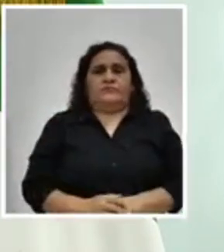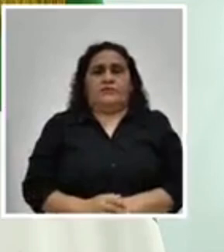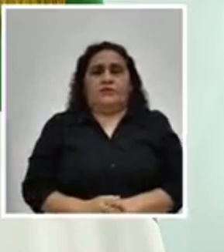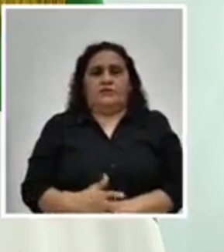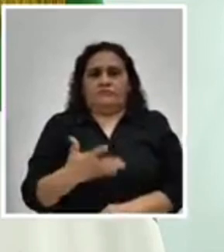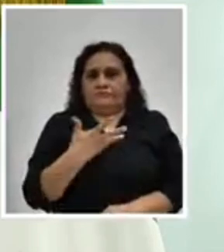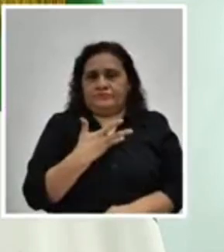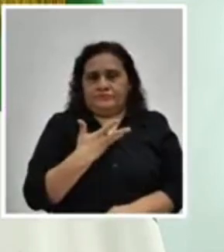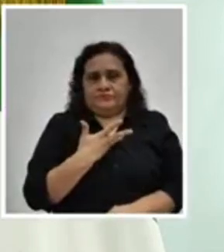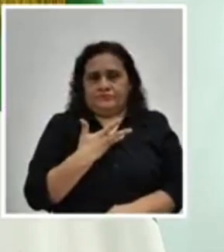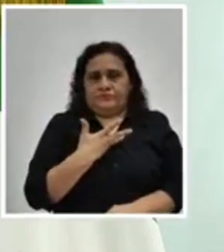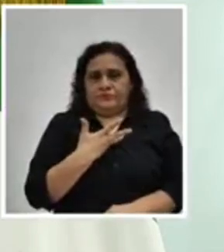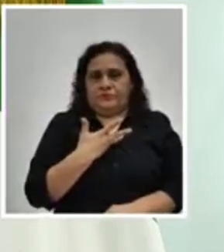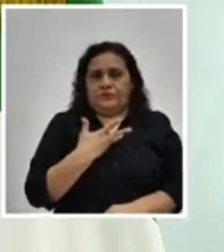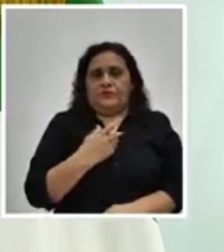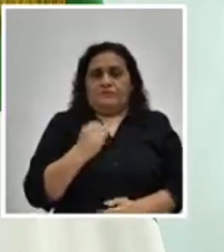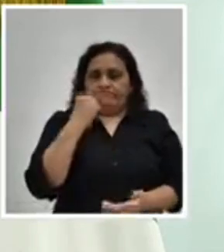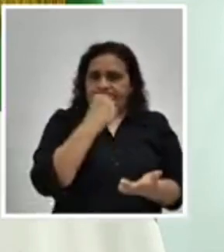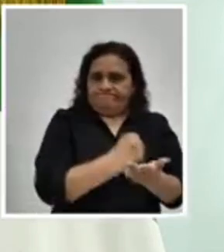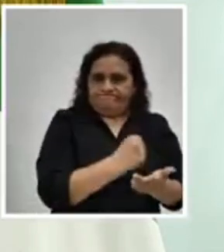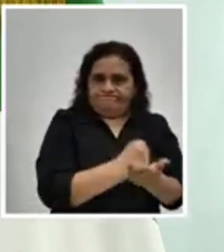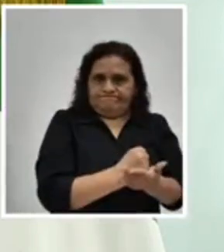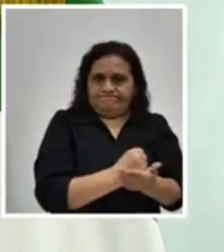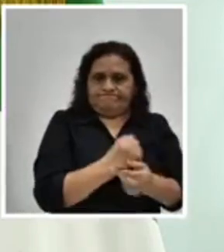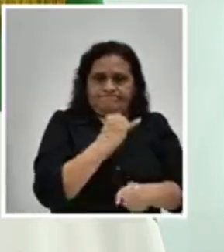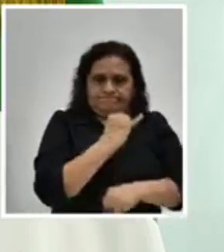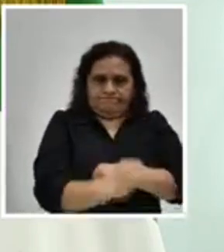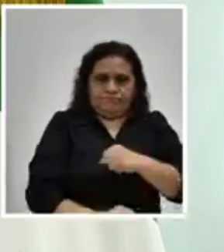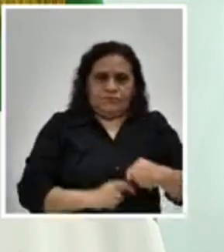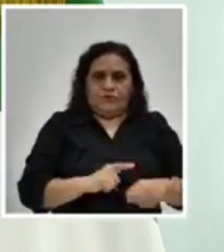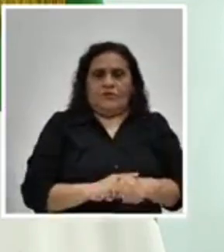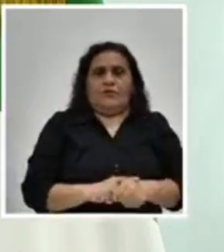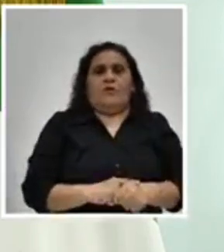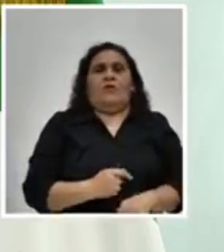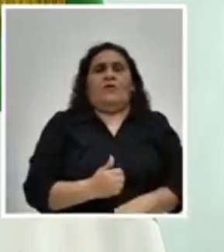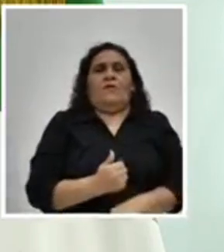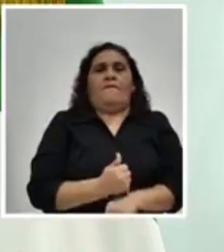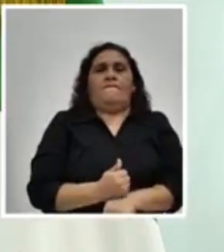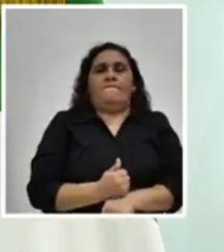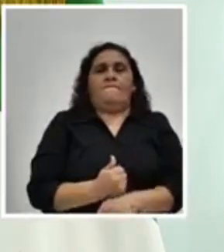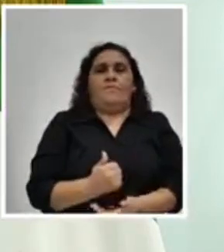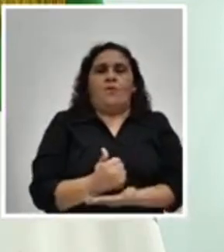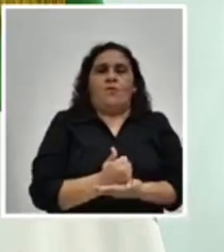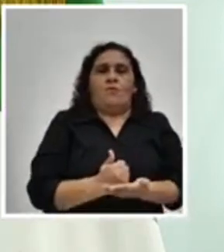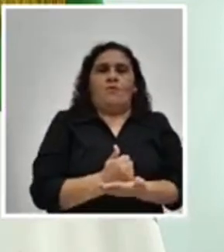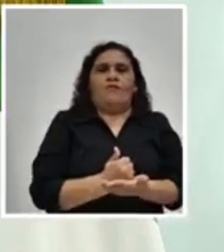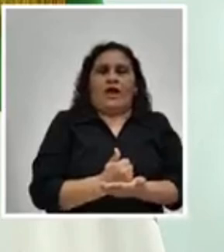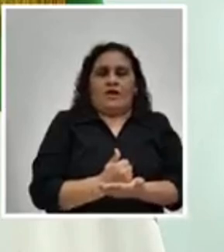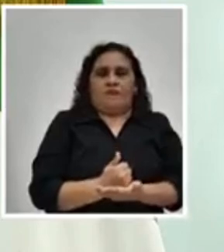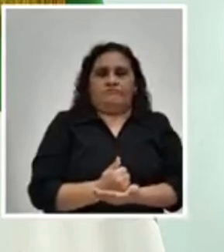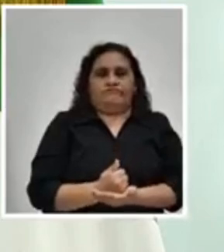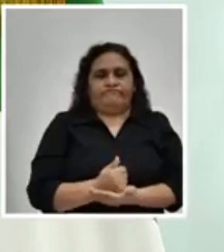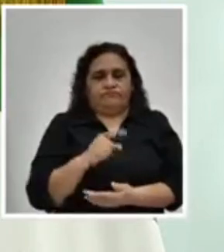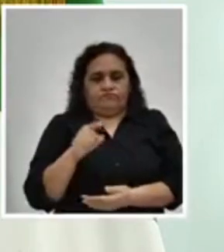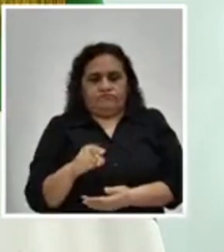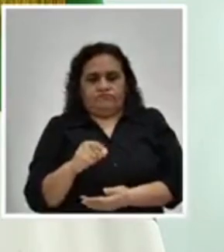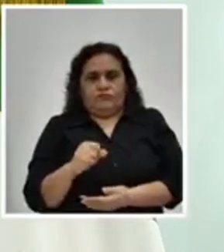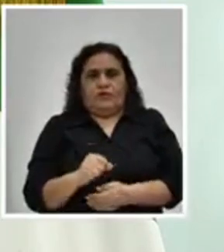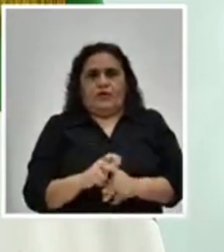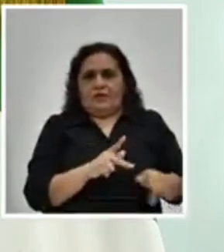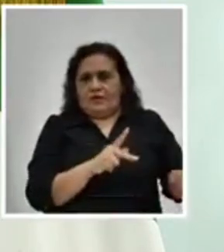obtener nuevamente la certificación internacional Blue Flag como destino de playa de excelencia.